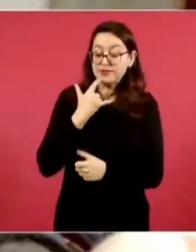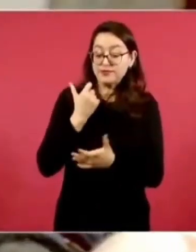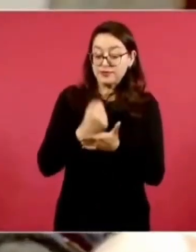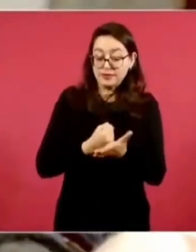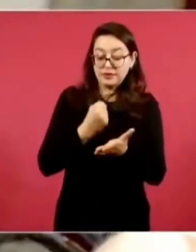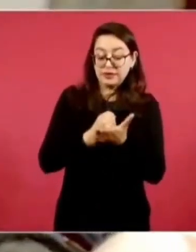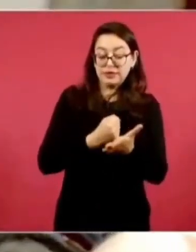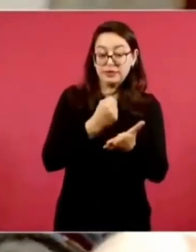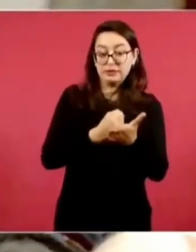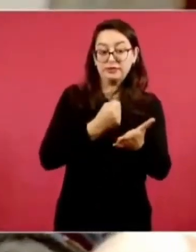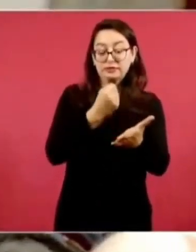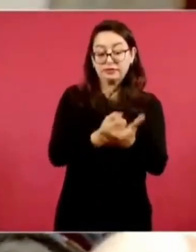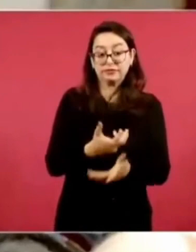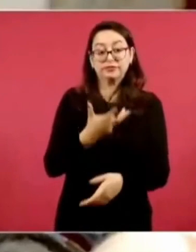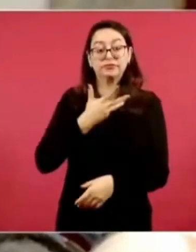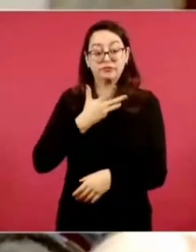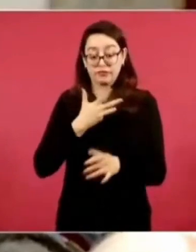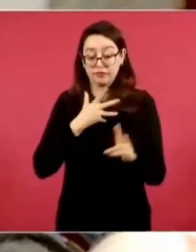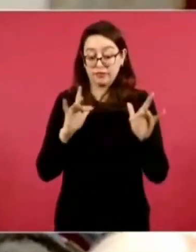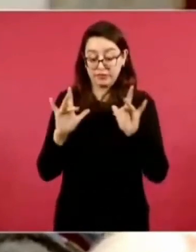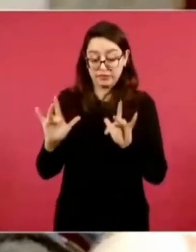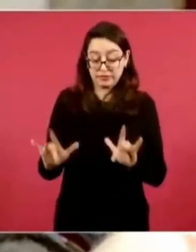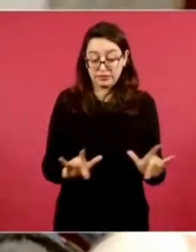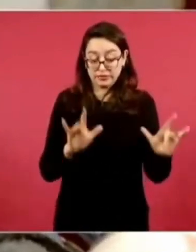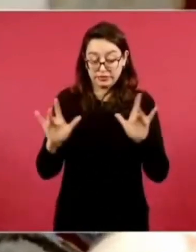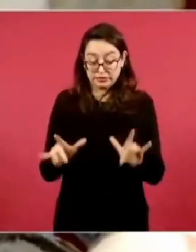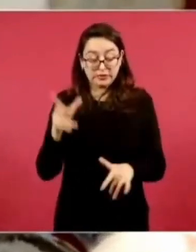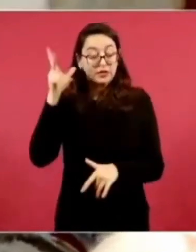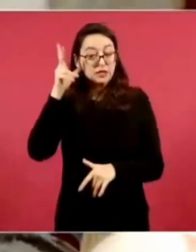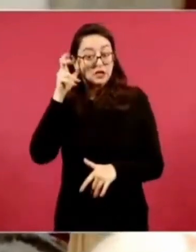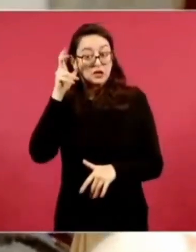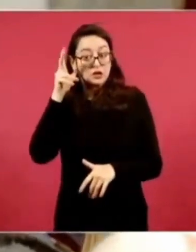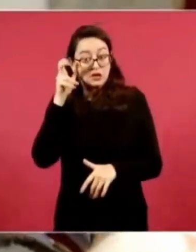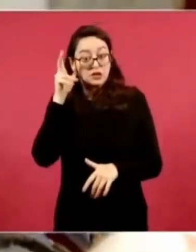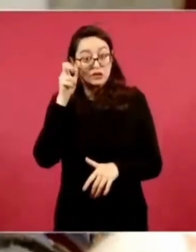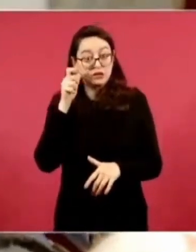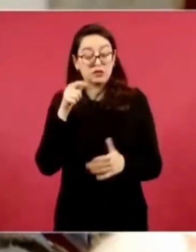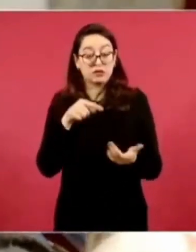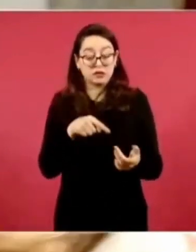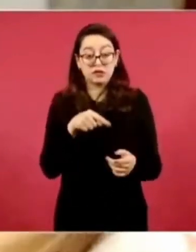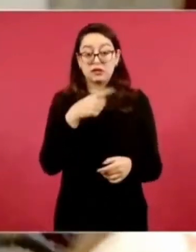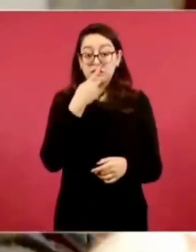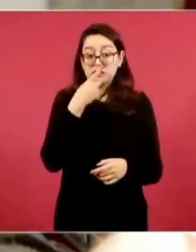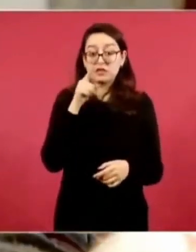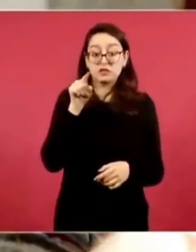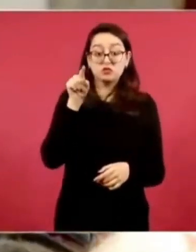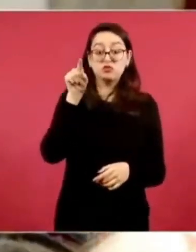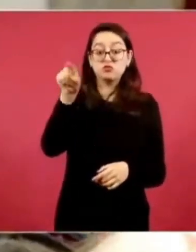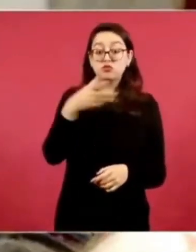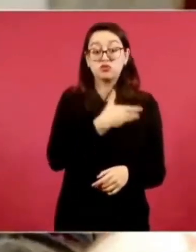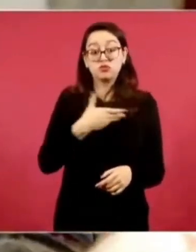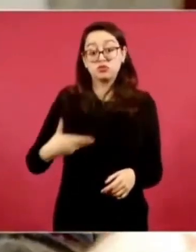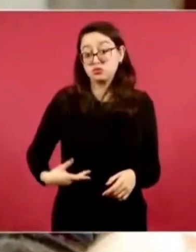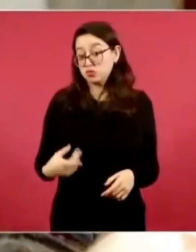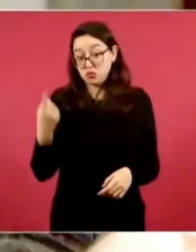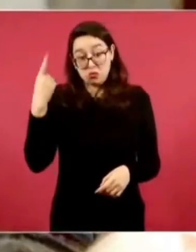Tenemos audios en donde Enrique Irazoque lo señala a usted directamente diciendo, pues son órdenes del presidente, yo no puedo